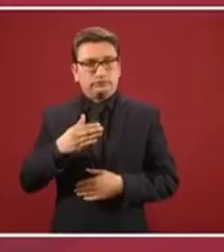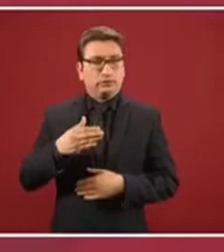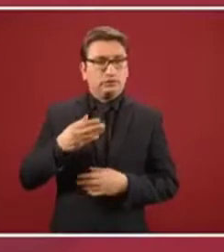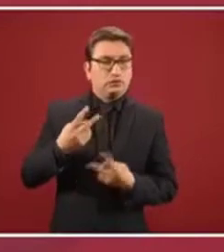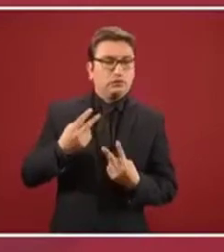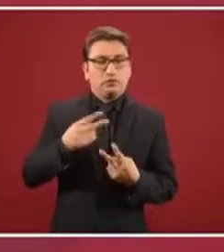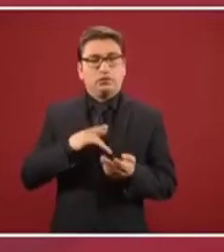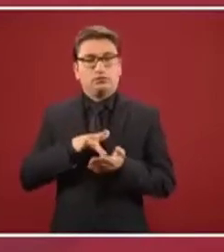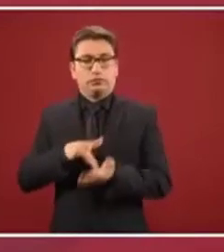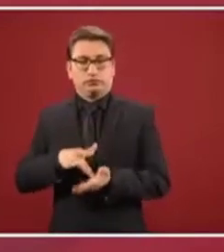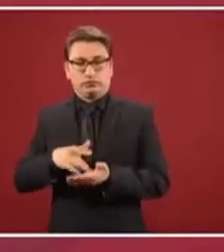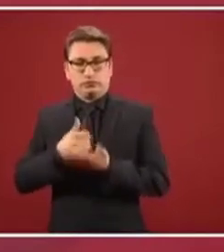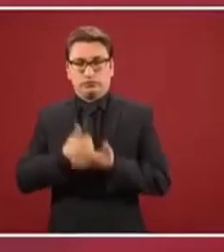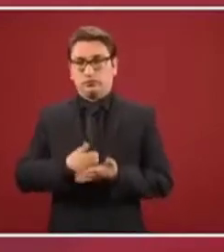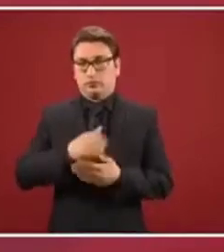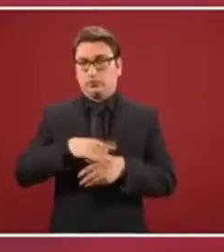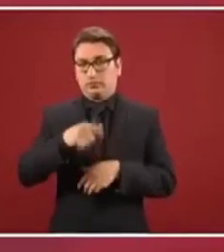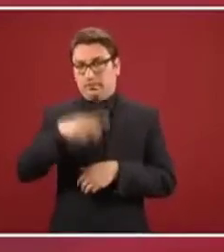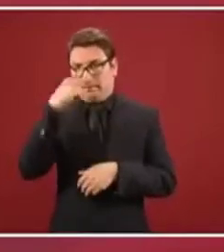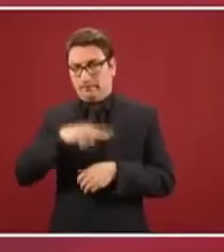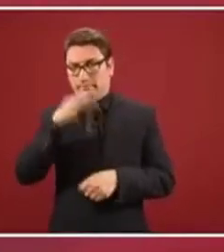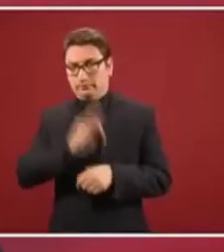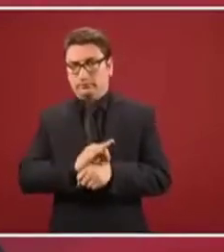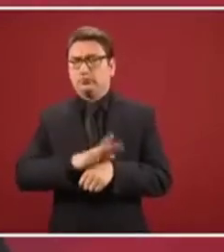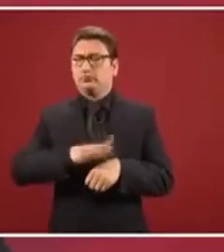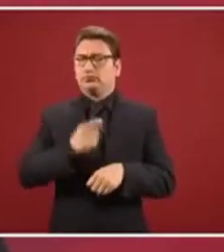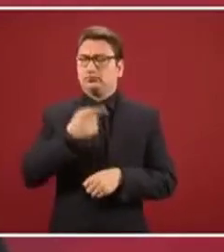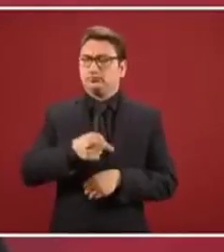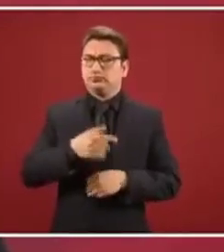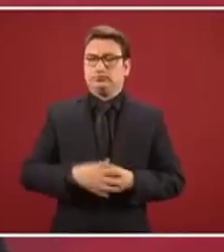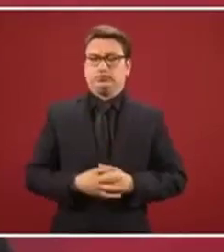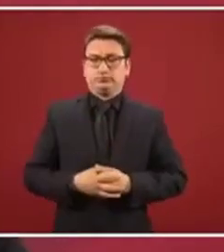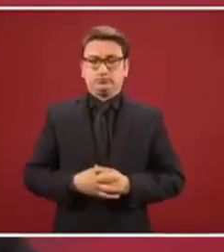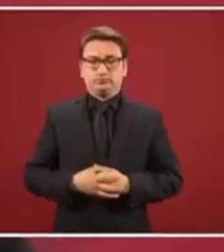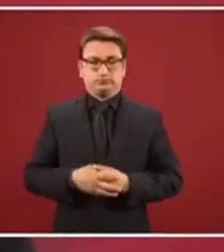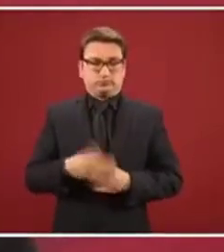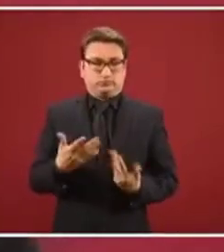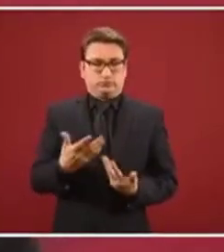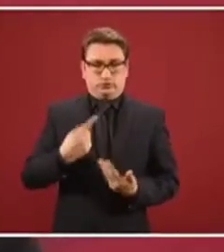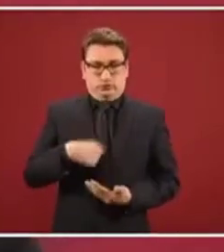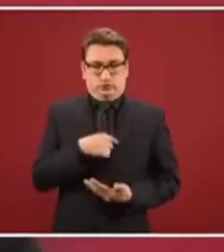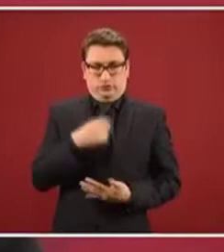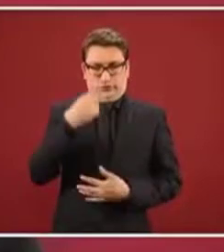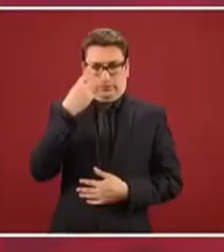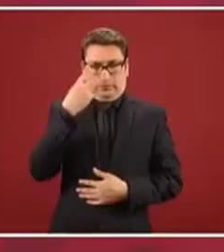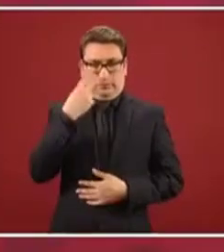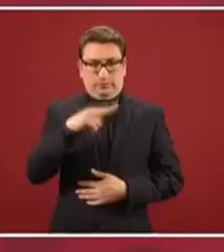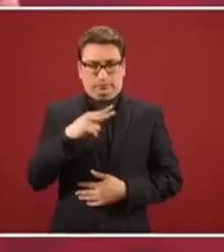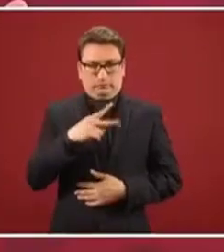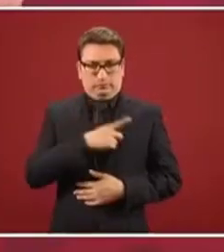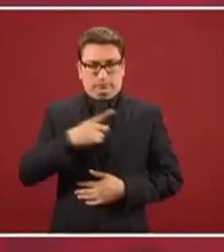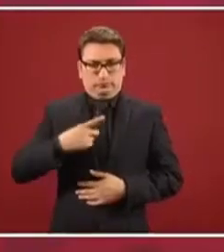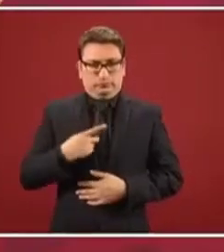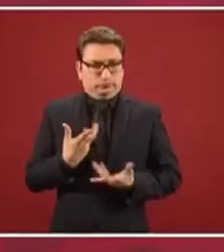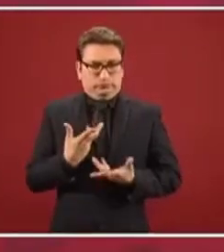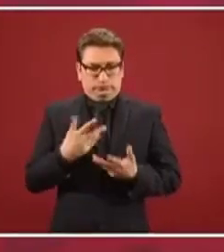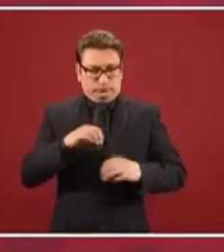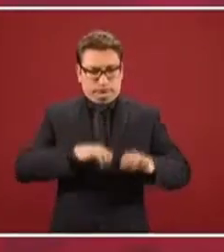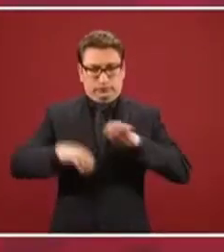estar favorable a la postura de México. ¿Por qué razón? Pues porque lo que estamos defendiendo es la integridad de las sedes